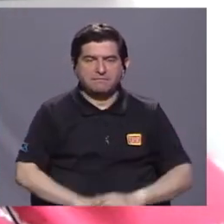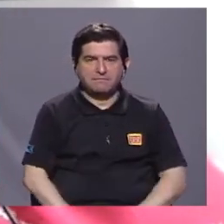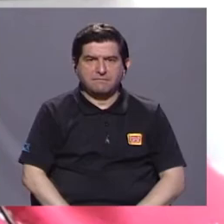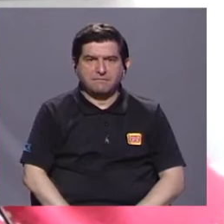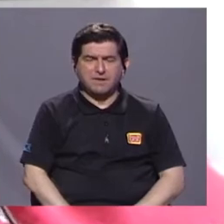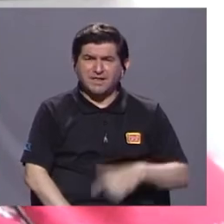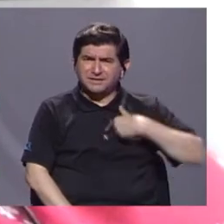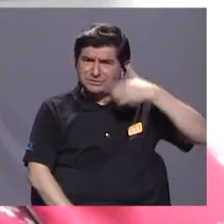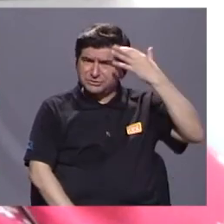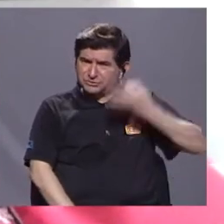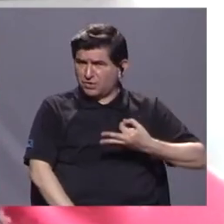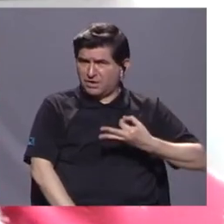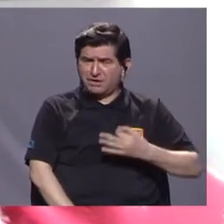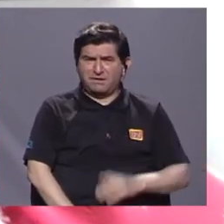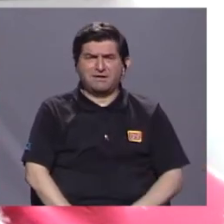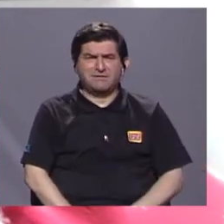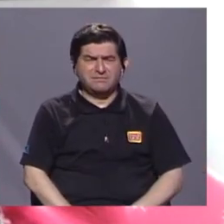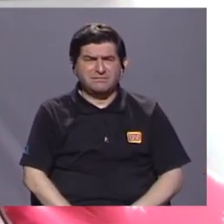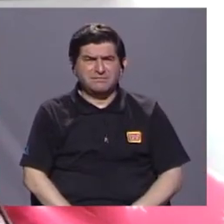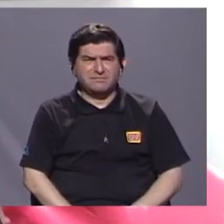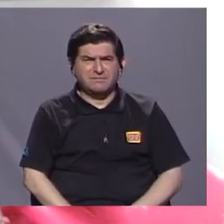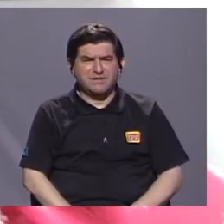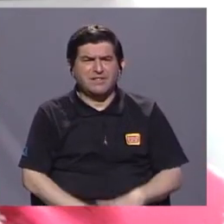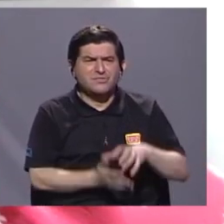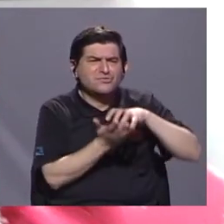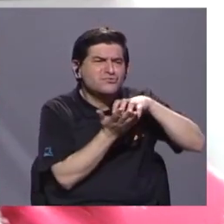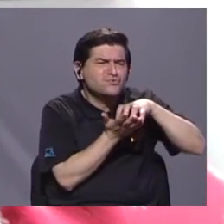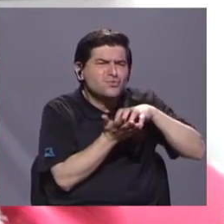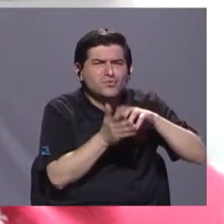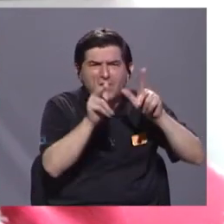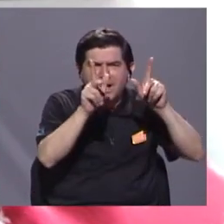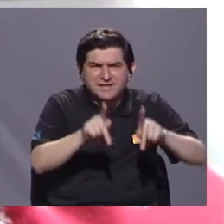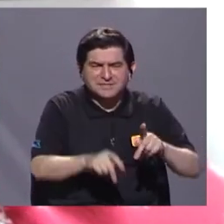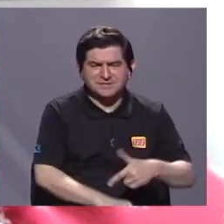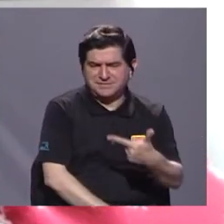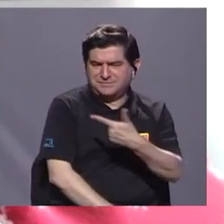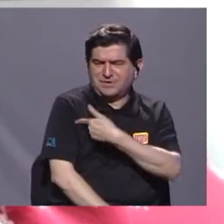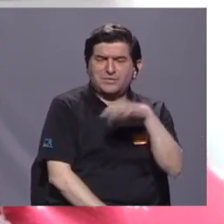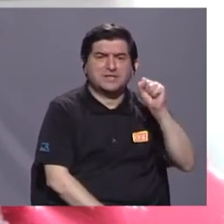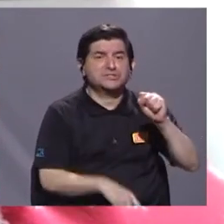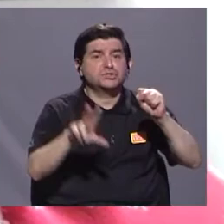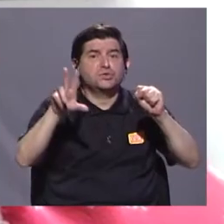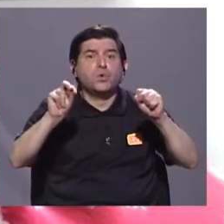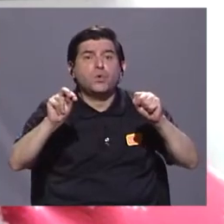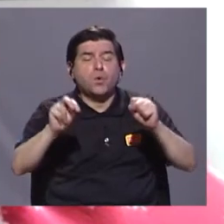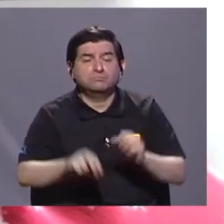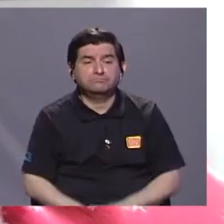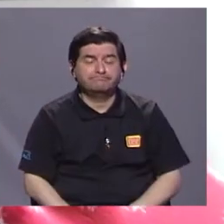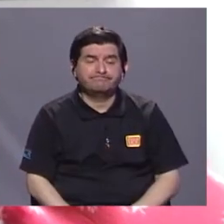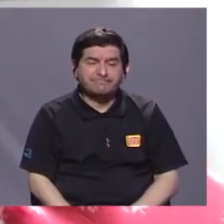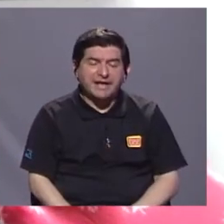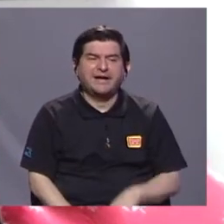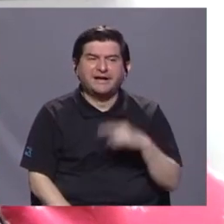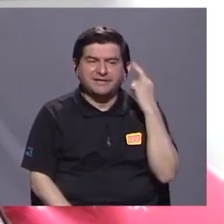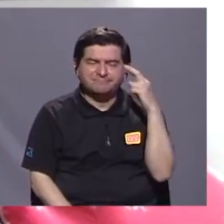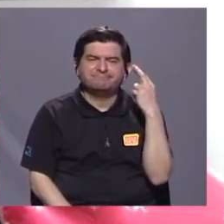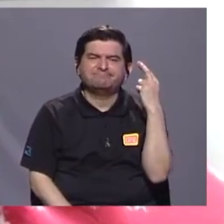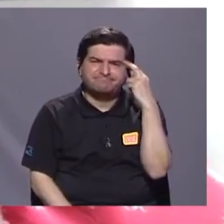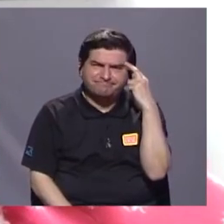yo creo que mucha de la duda de la persona si se vacuna no no es perfectamente porque